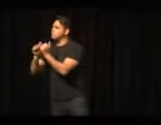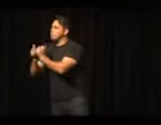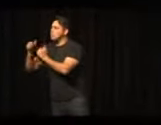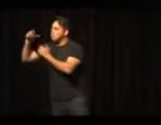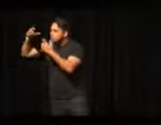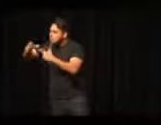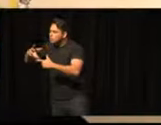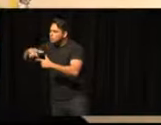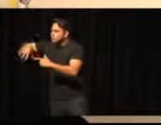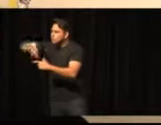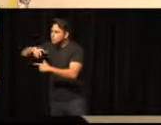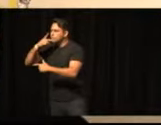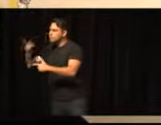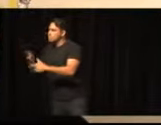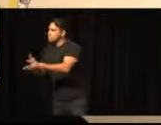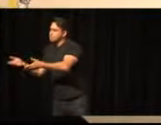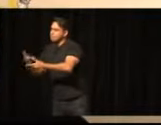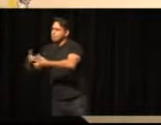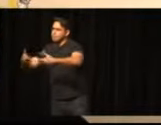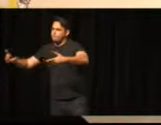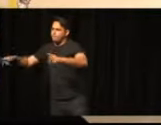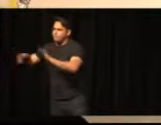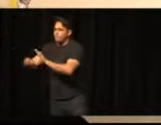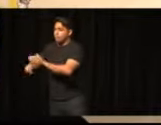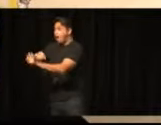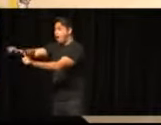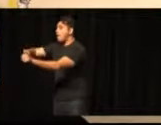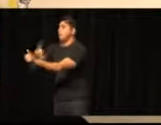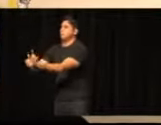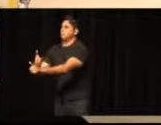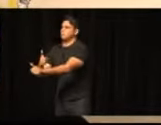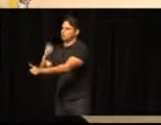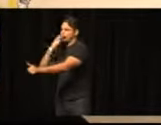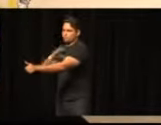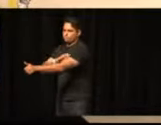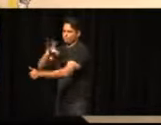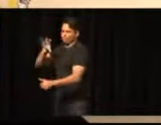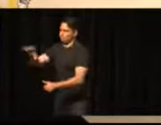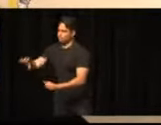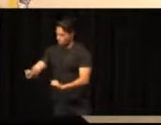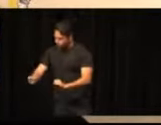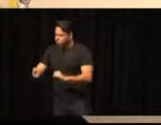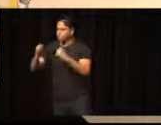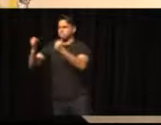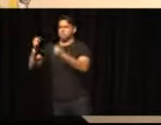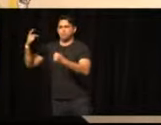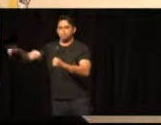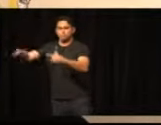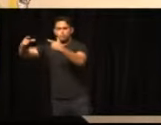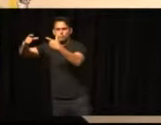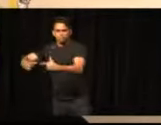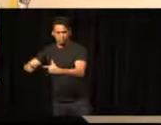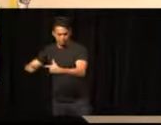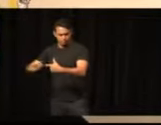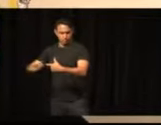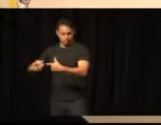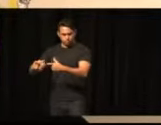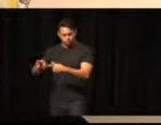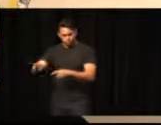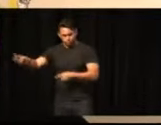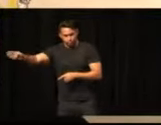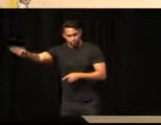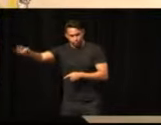y ocio en esa comunidad y van a servir como apoyo para fortalecer esas prácticas en su comunidad. Esa sería